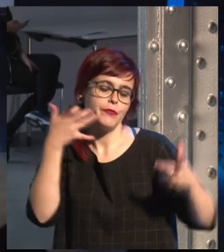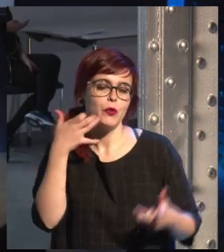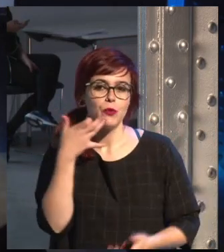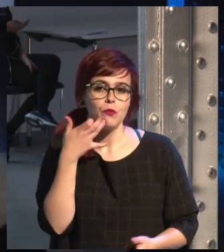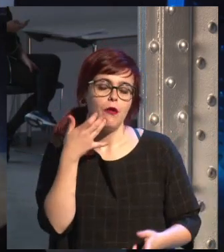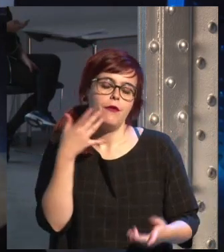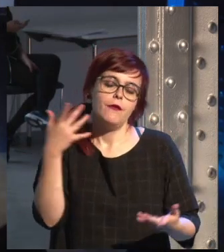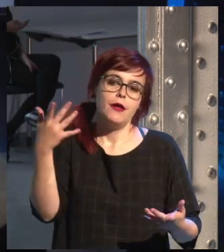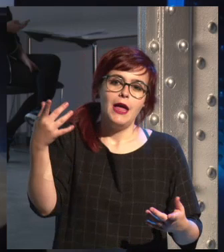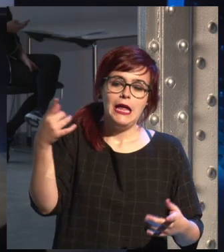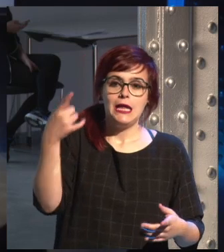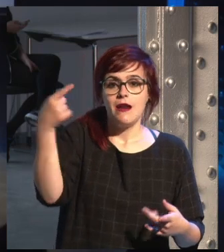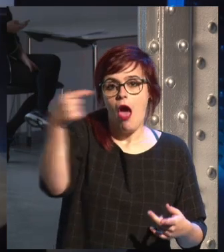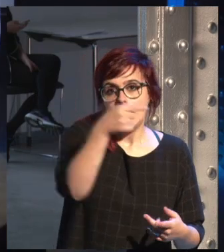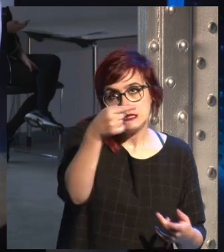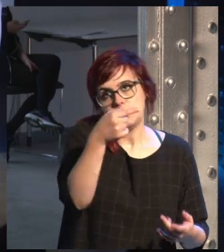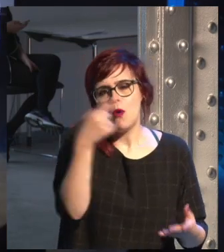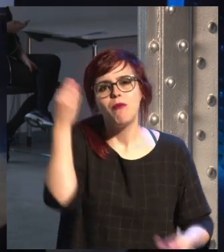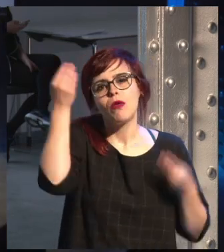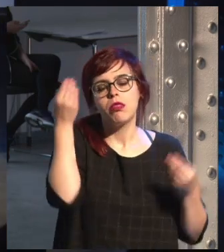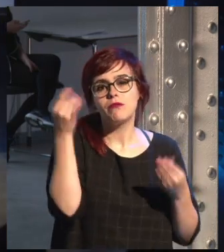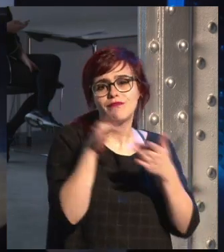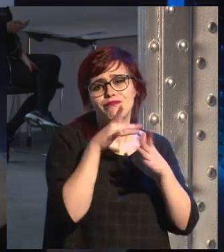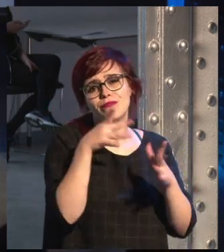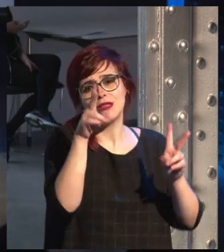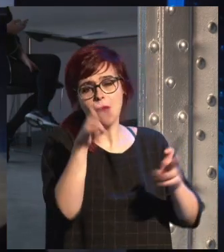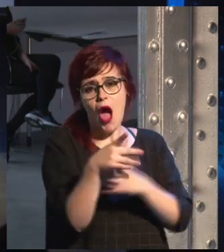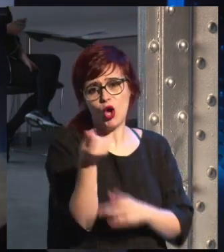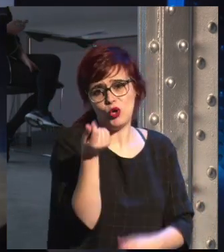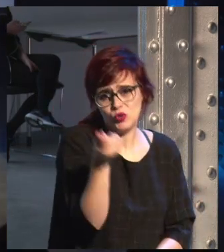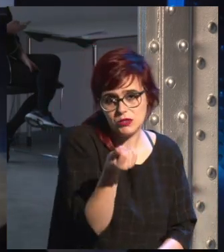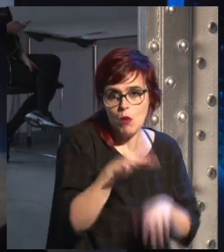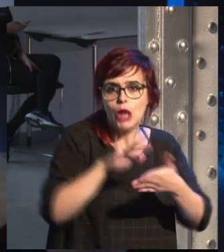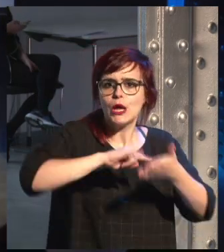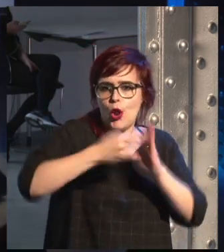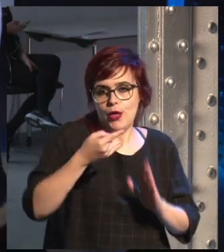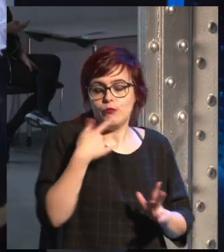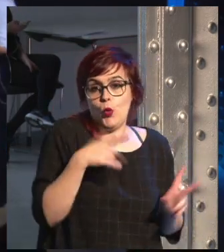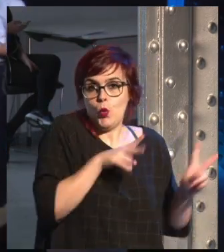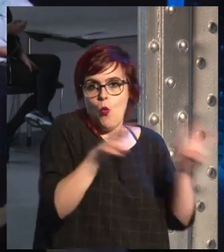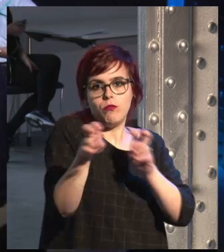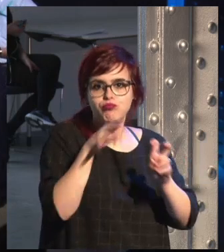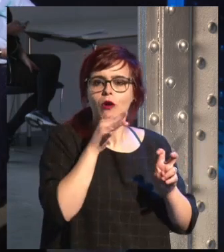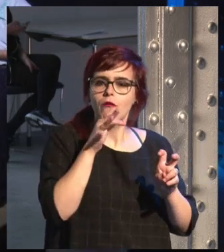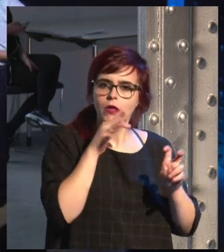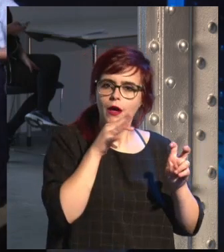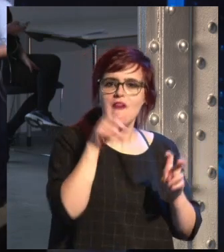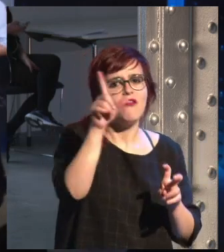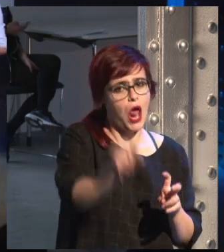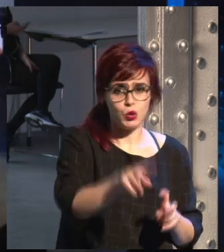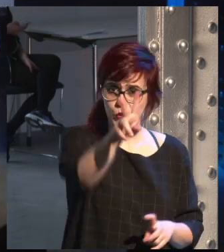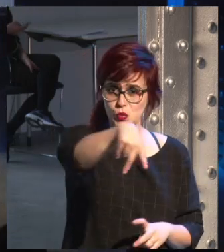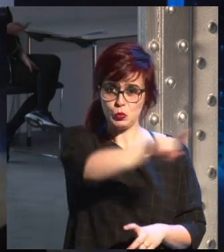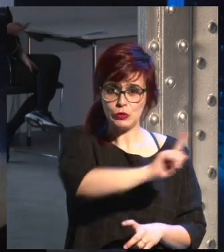ejemplo, el coste, ¿no?, de estos equipos, una tecnología todavía novedosa, ¿vale? Y luego también que el